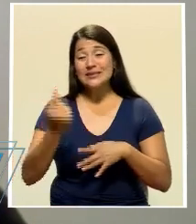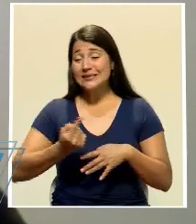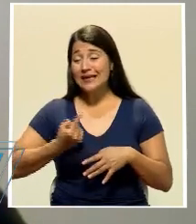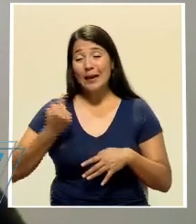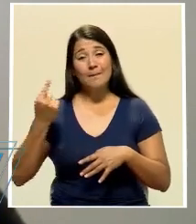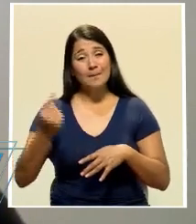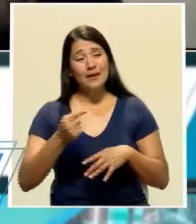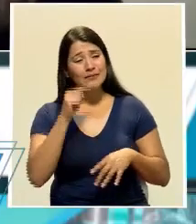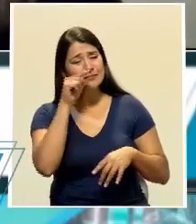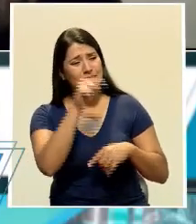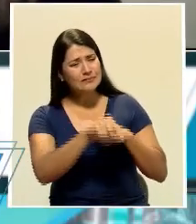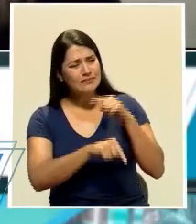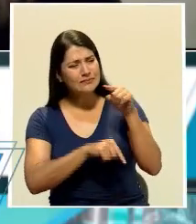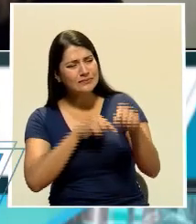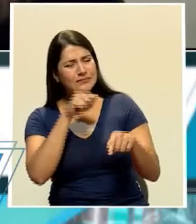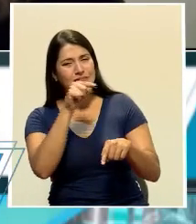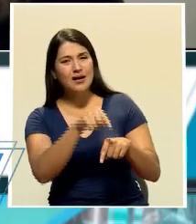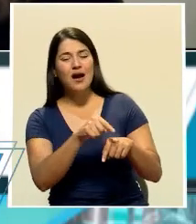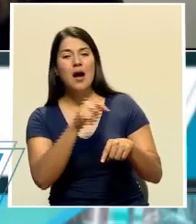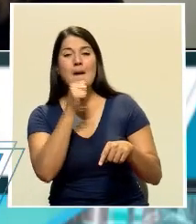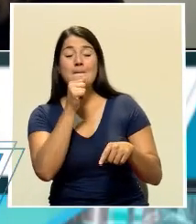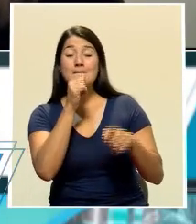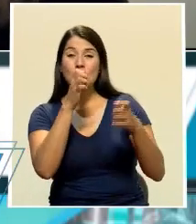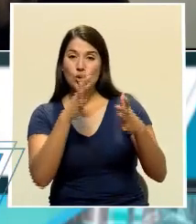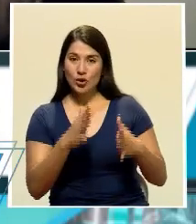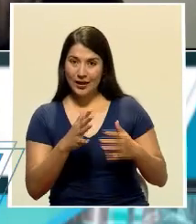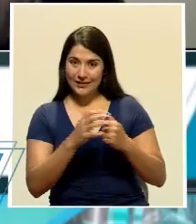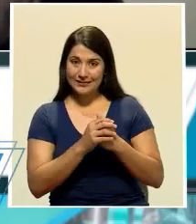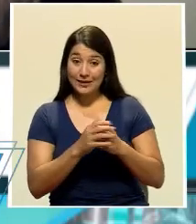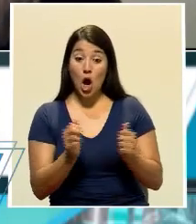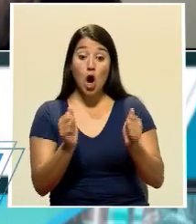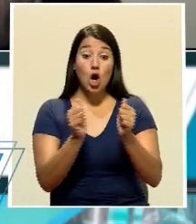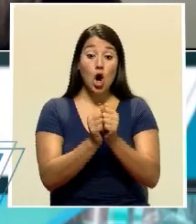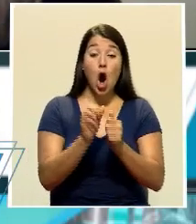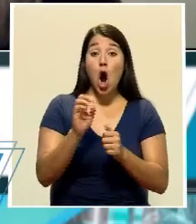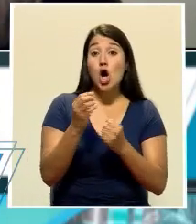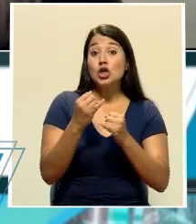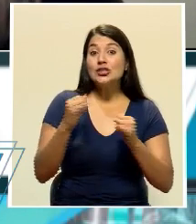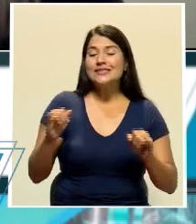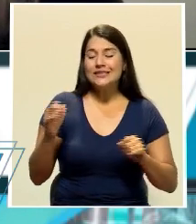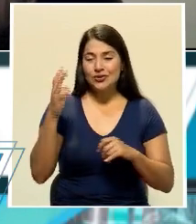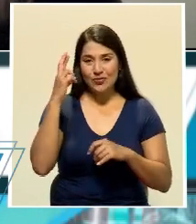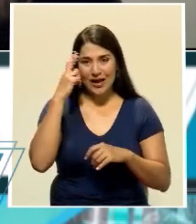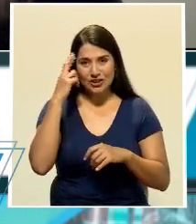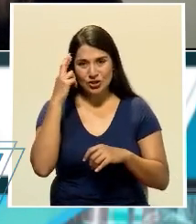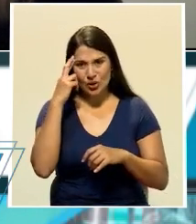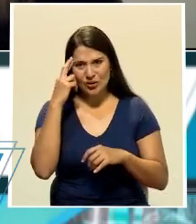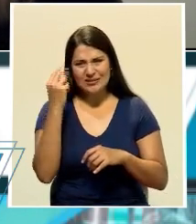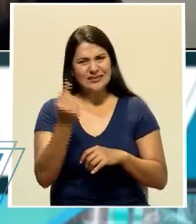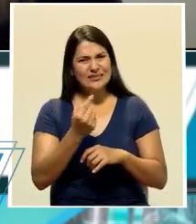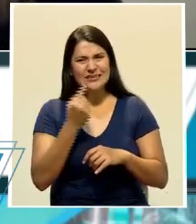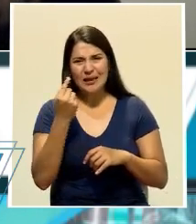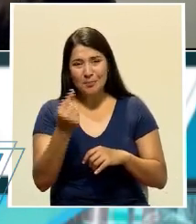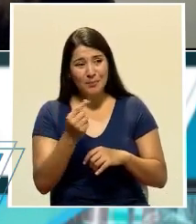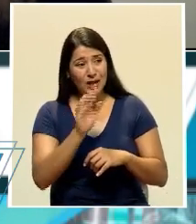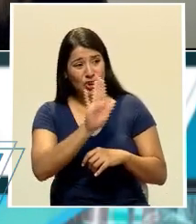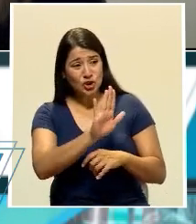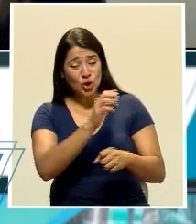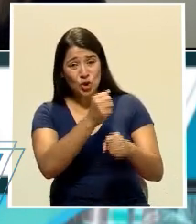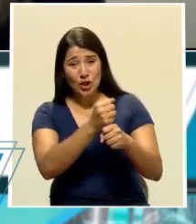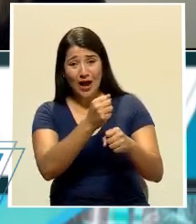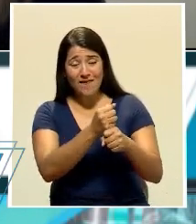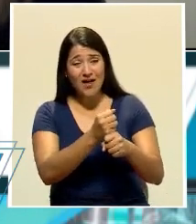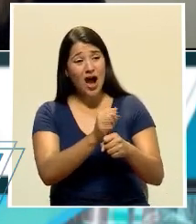está enrostrándole a la prensa, ¿verdad?, con o sin razón alguna, el fruto de su trabajo